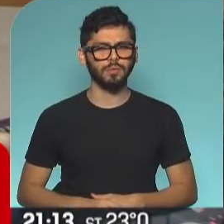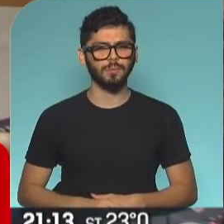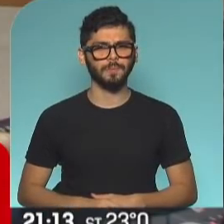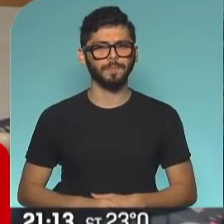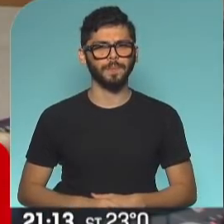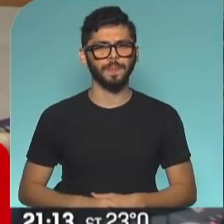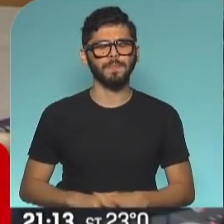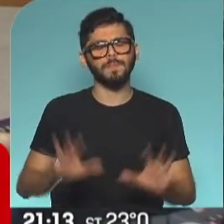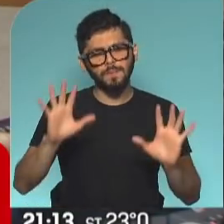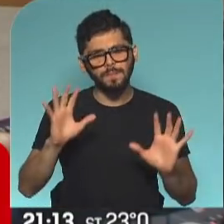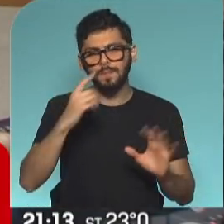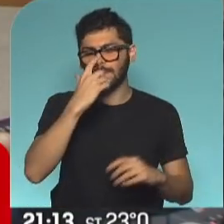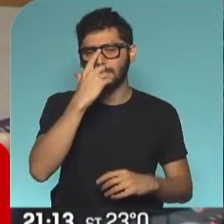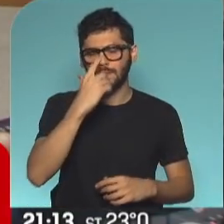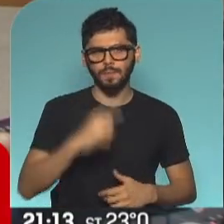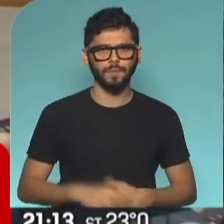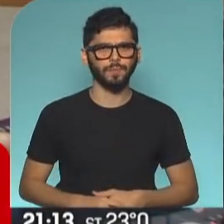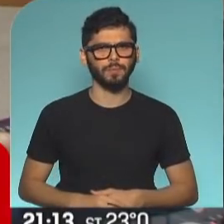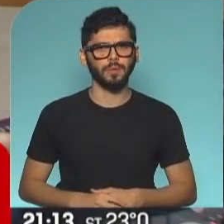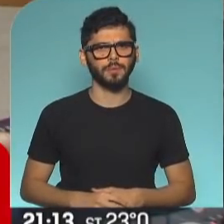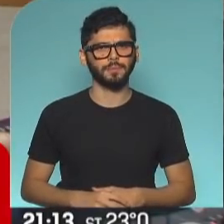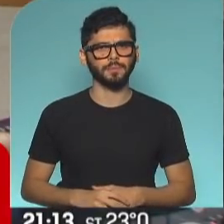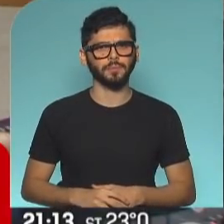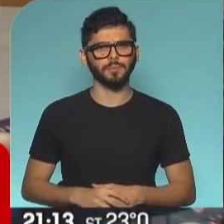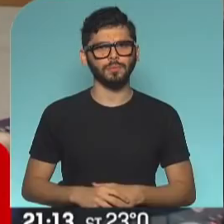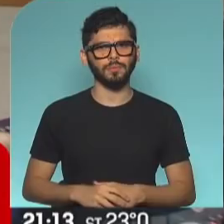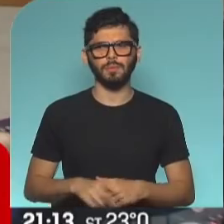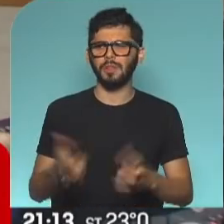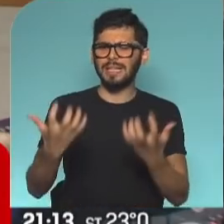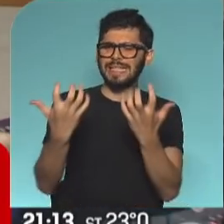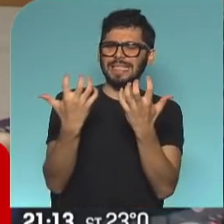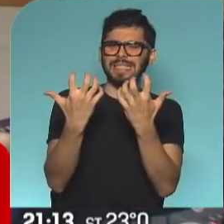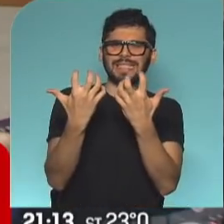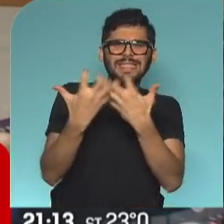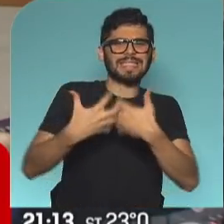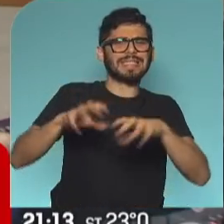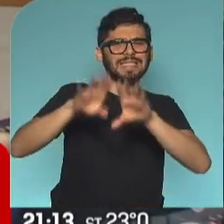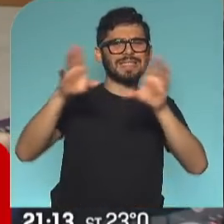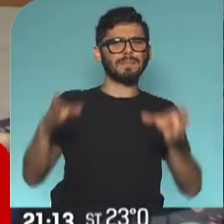Ahora bien, ¿cuál era la fortaleza de ese sistema